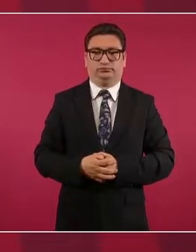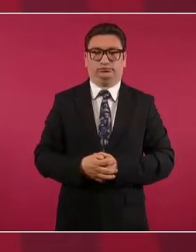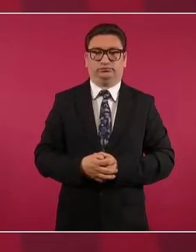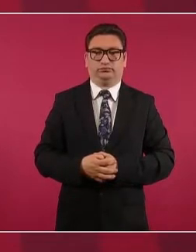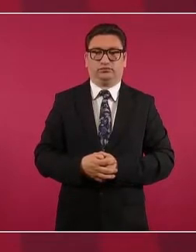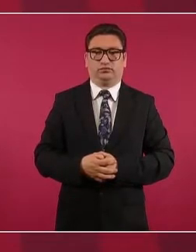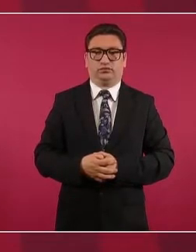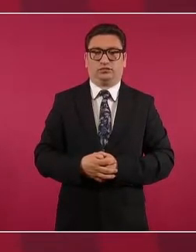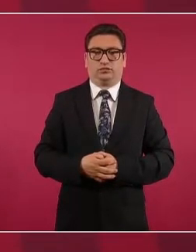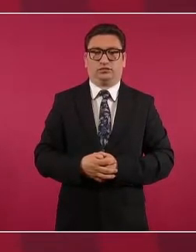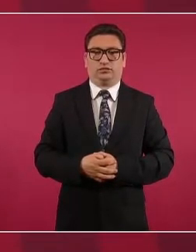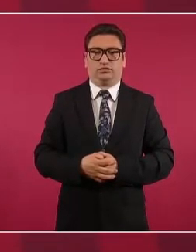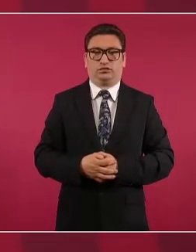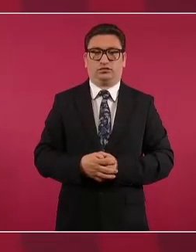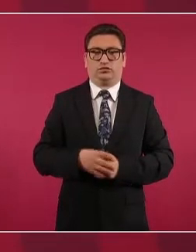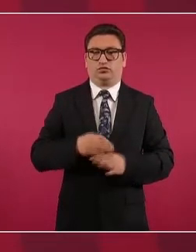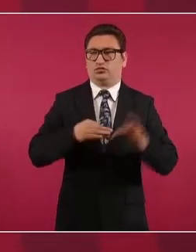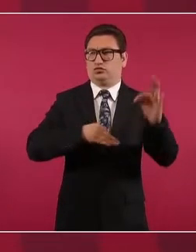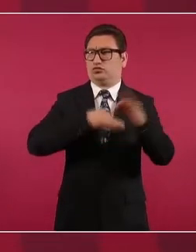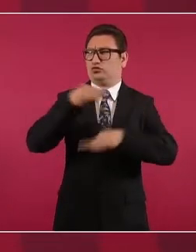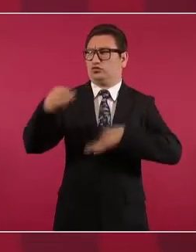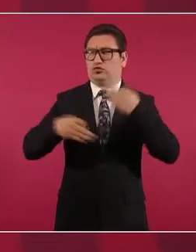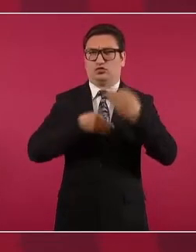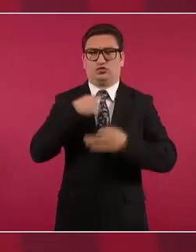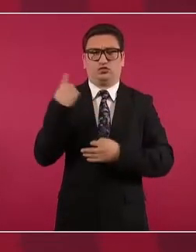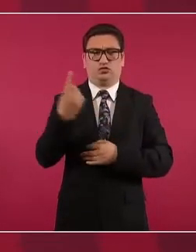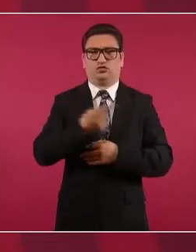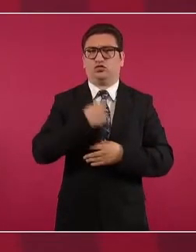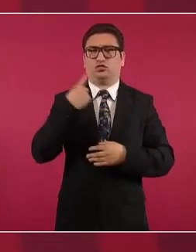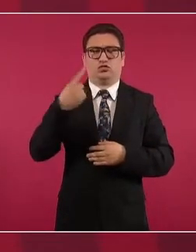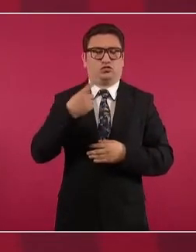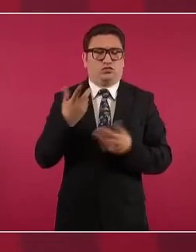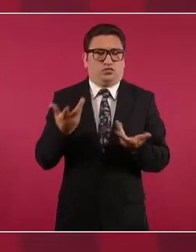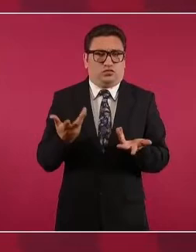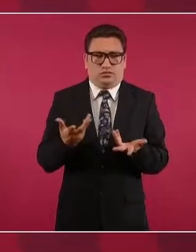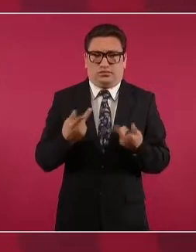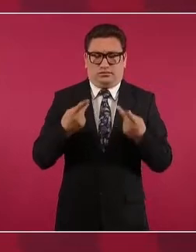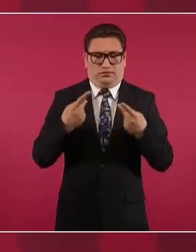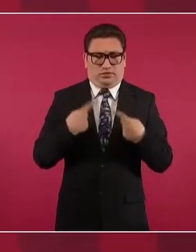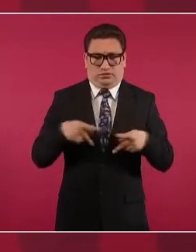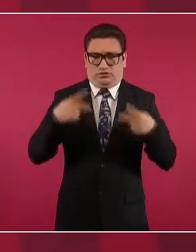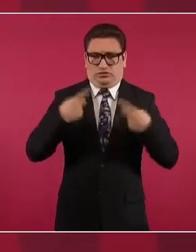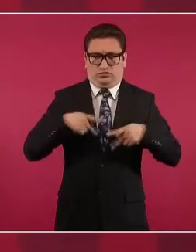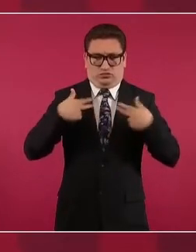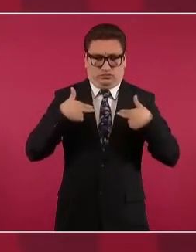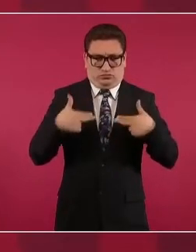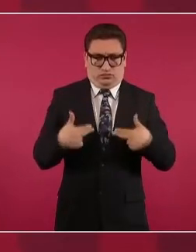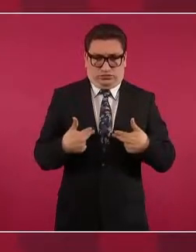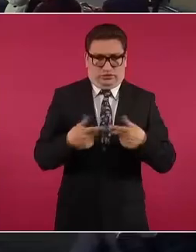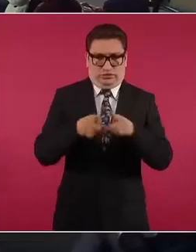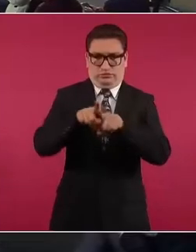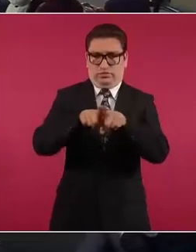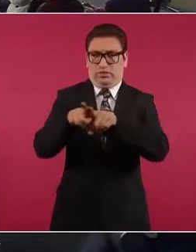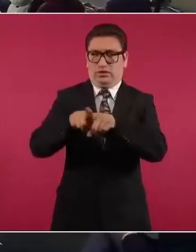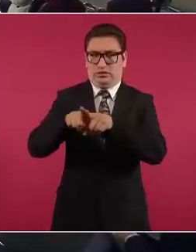Somos todos seres humanos, somos hermanos,